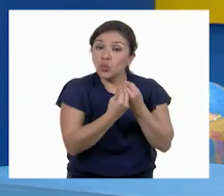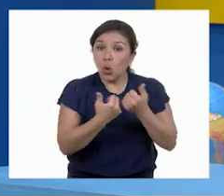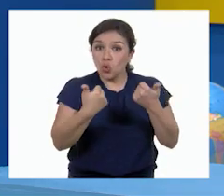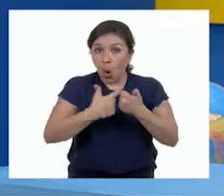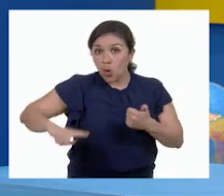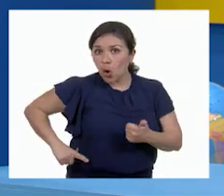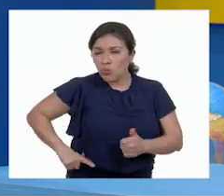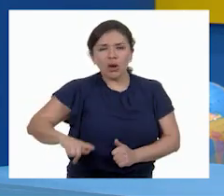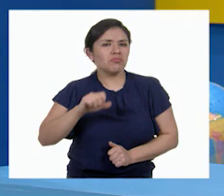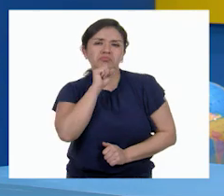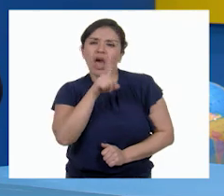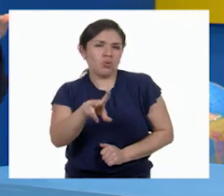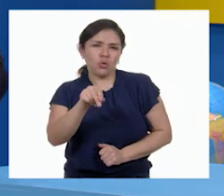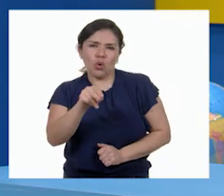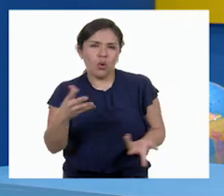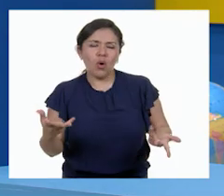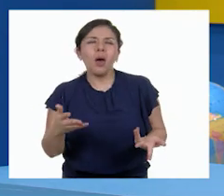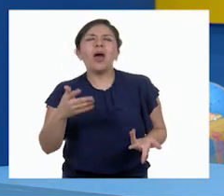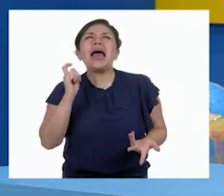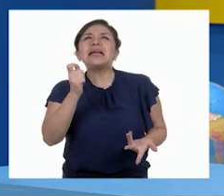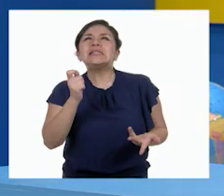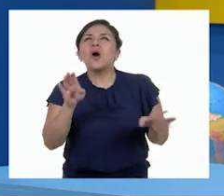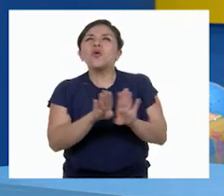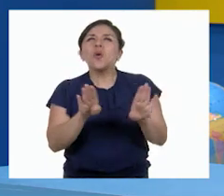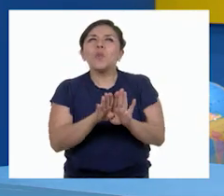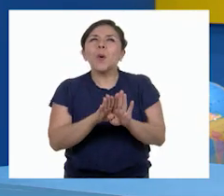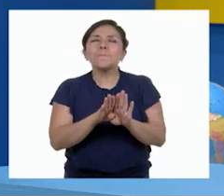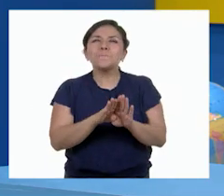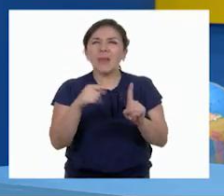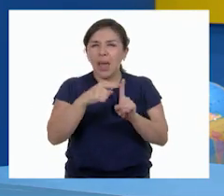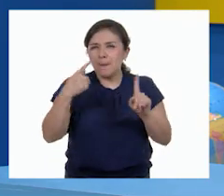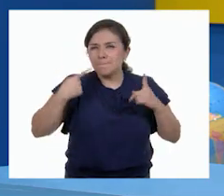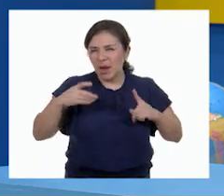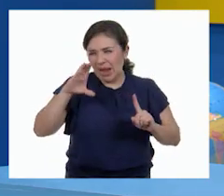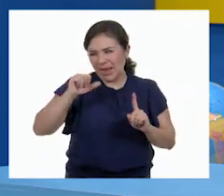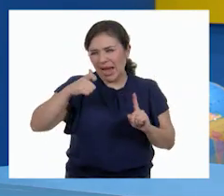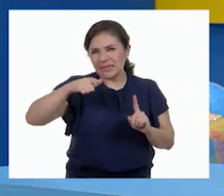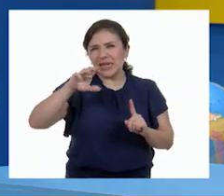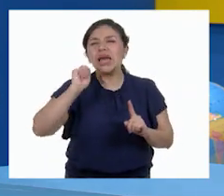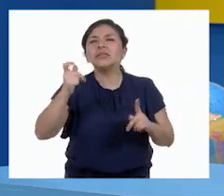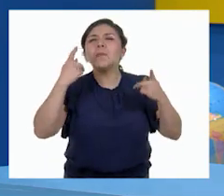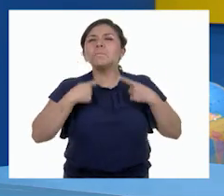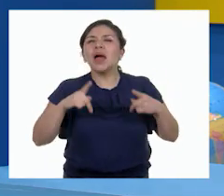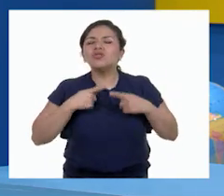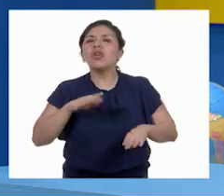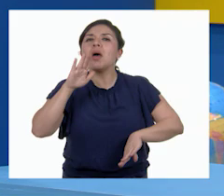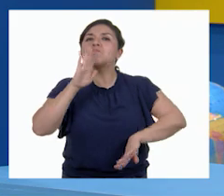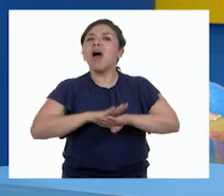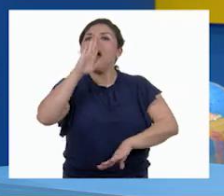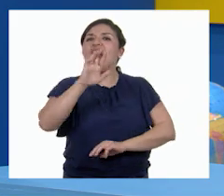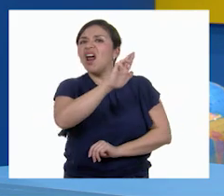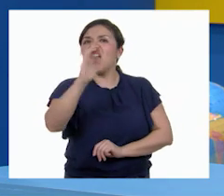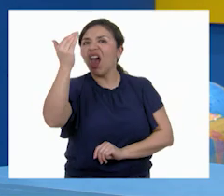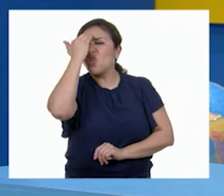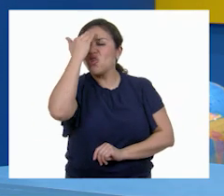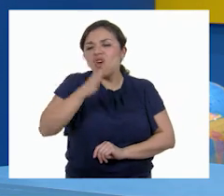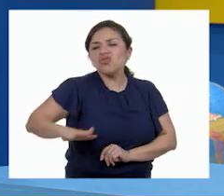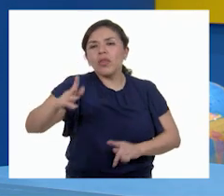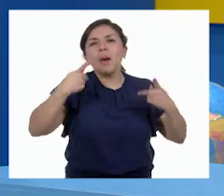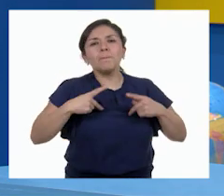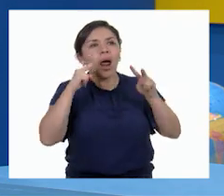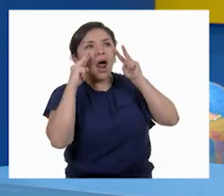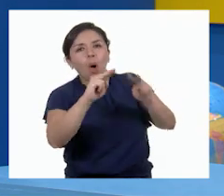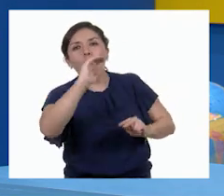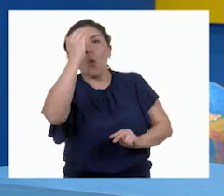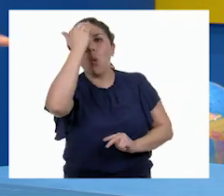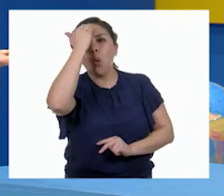del gobierno, digamos. Más bien, los caciques eran individuos que habían logrado destacar y que eran influyentes en su